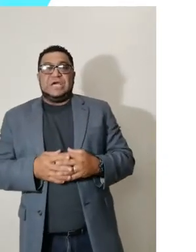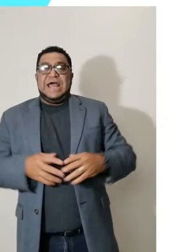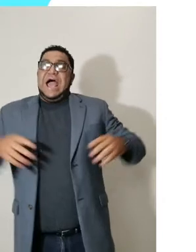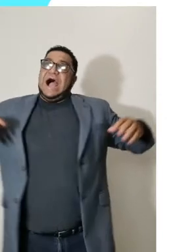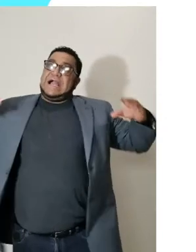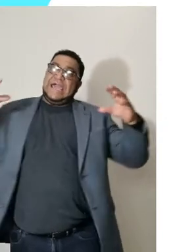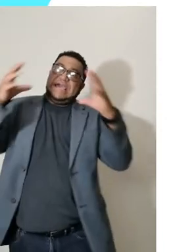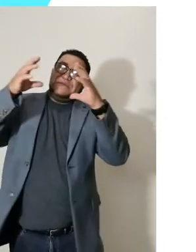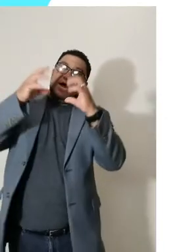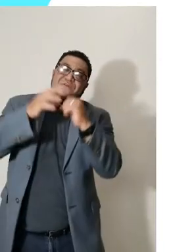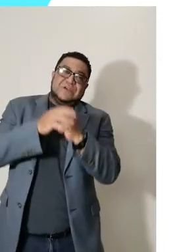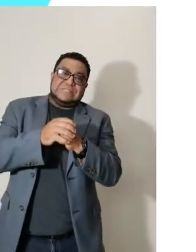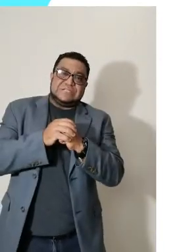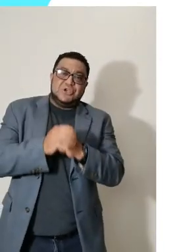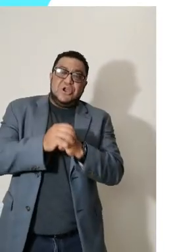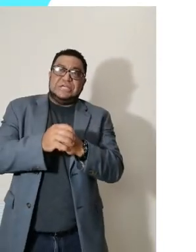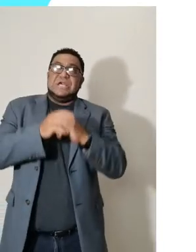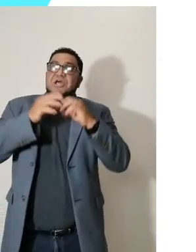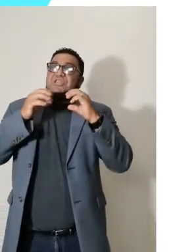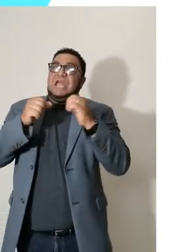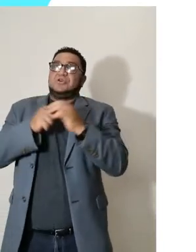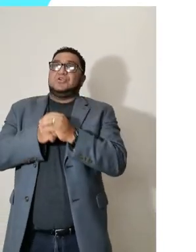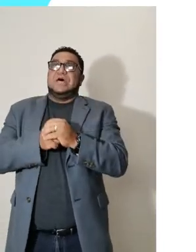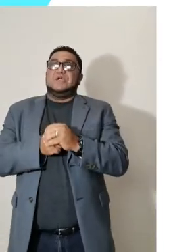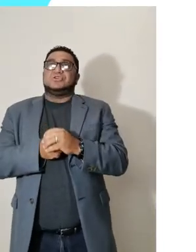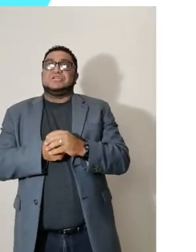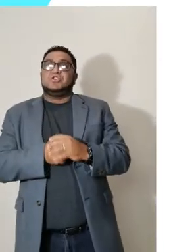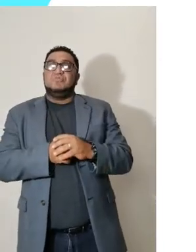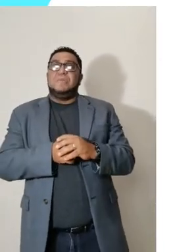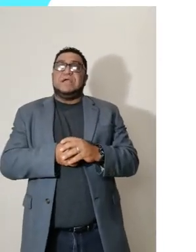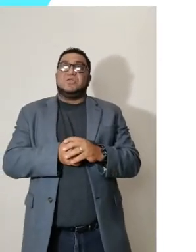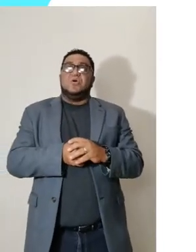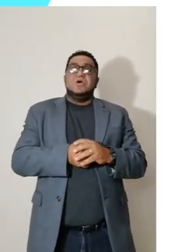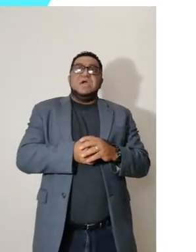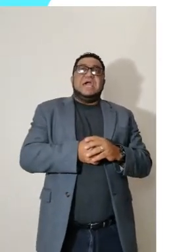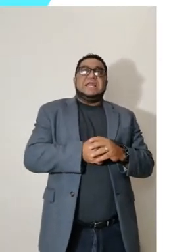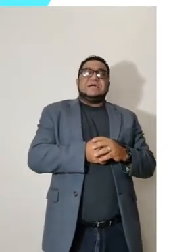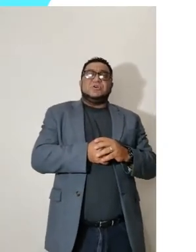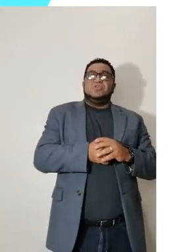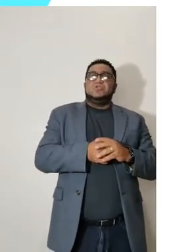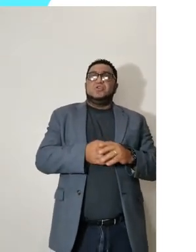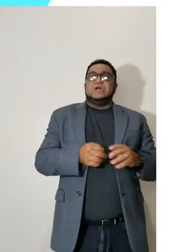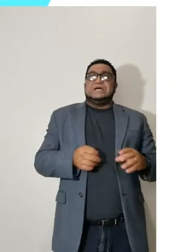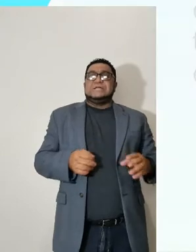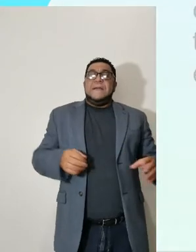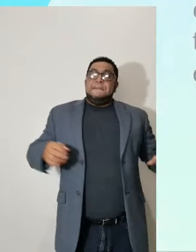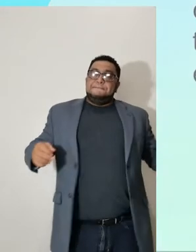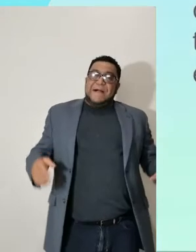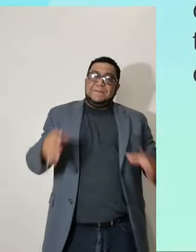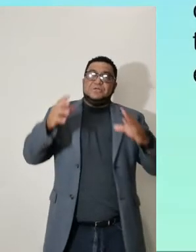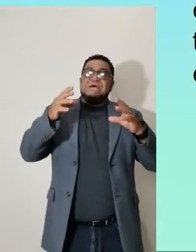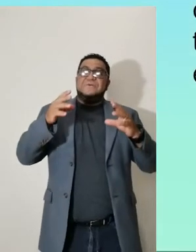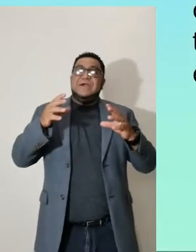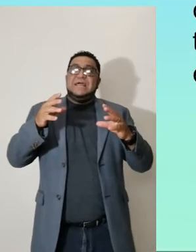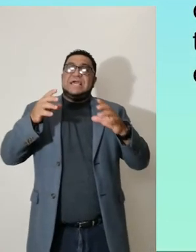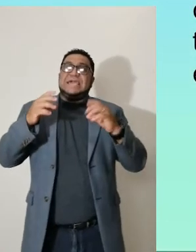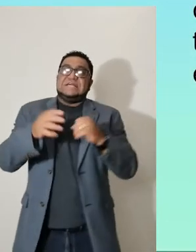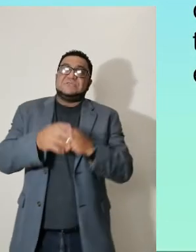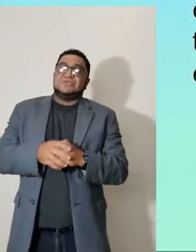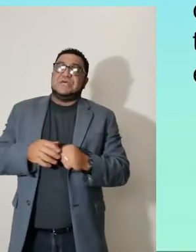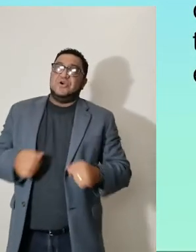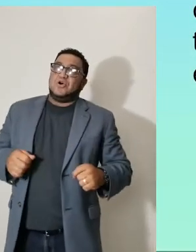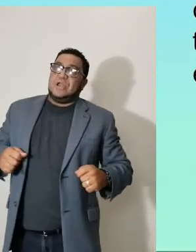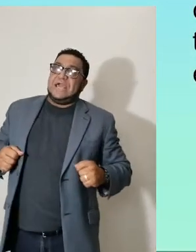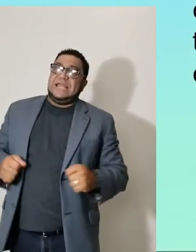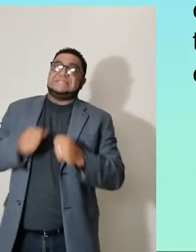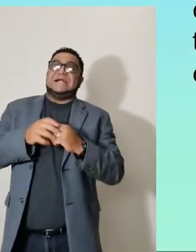a conocer aquellas manifestaciones de los ciudadanos en su momento en el caso de honduras vamos a ver qué